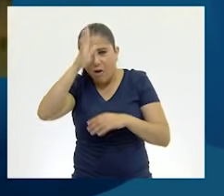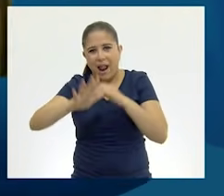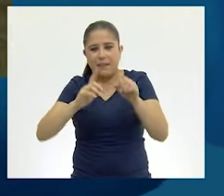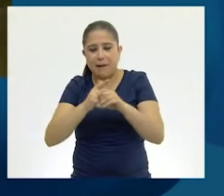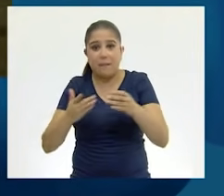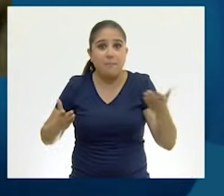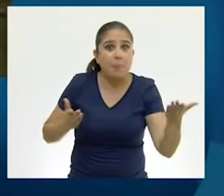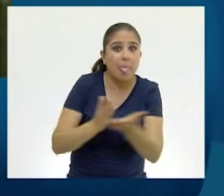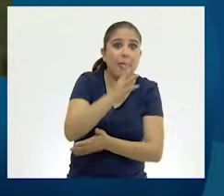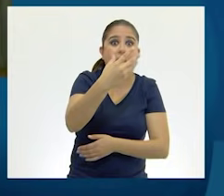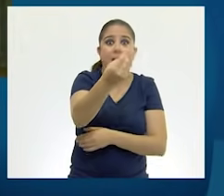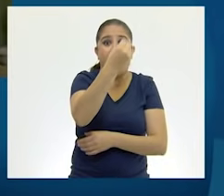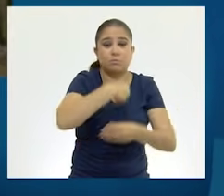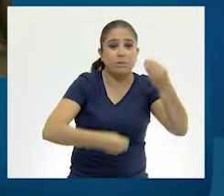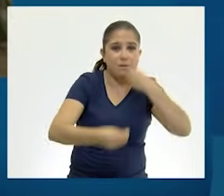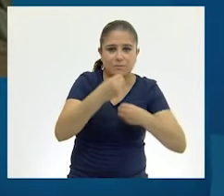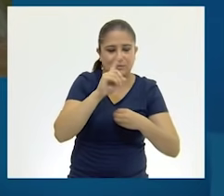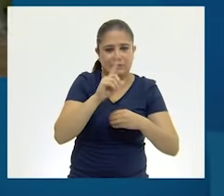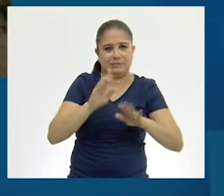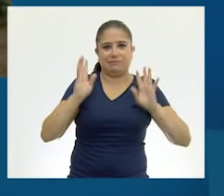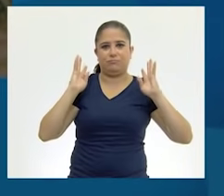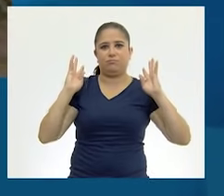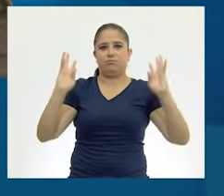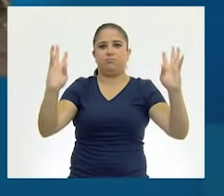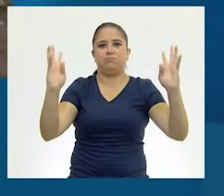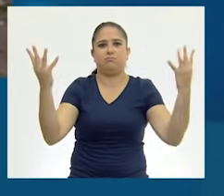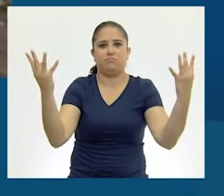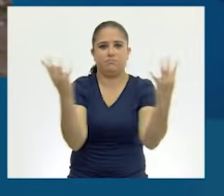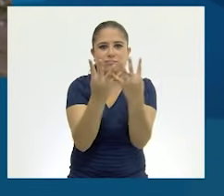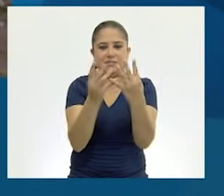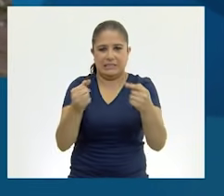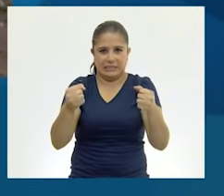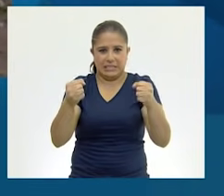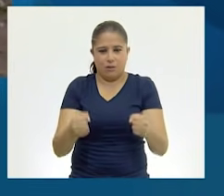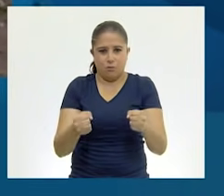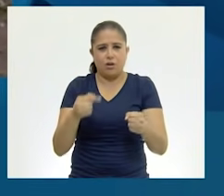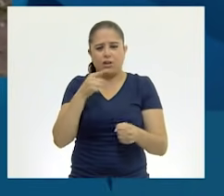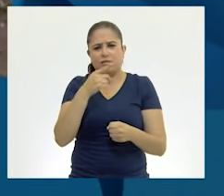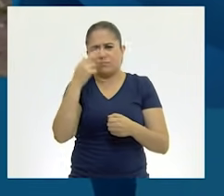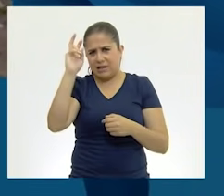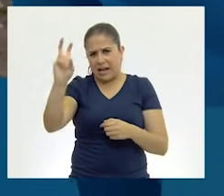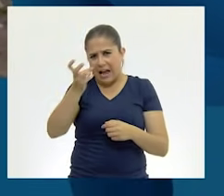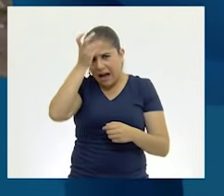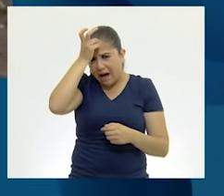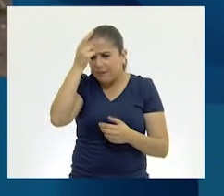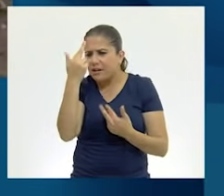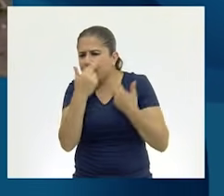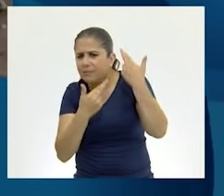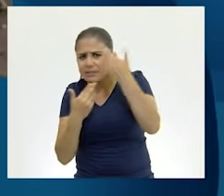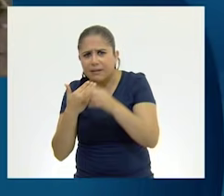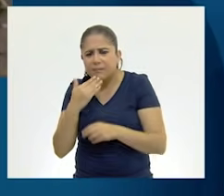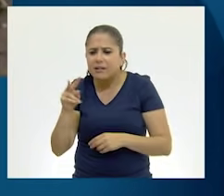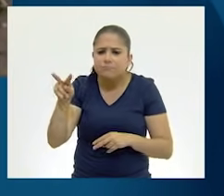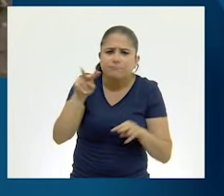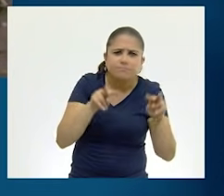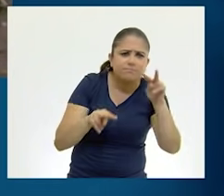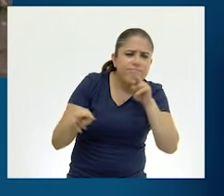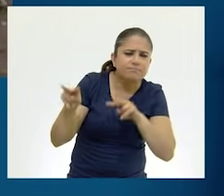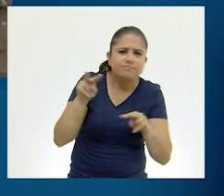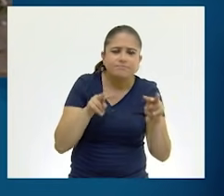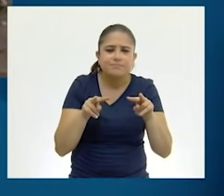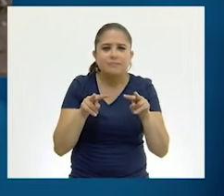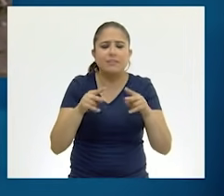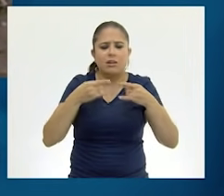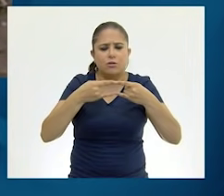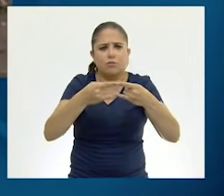coman. Mi papá, todas las mañanas, va a revisar que las cabras estén bien. Les abre